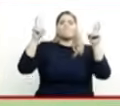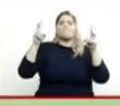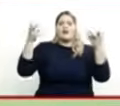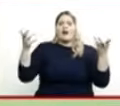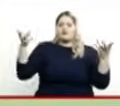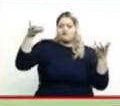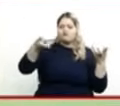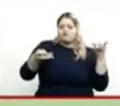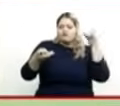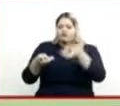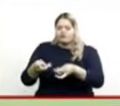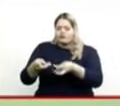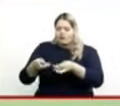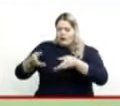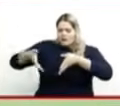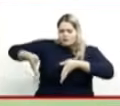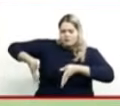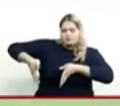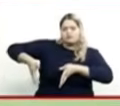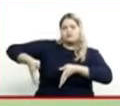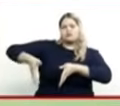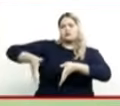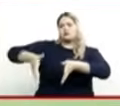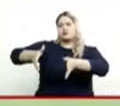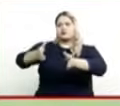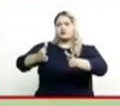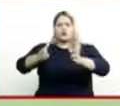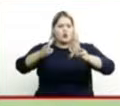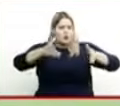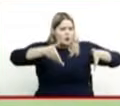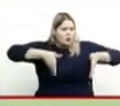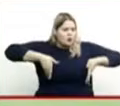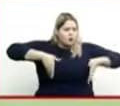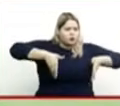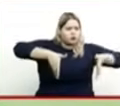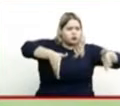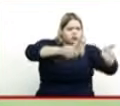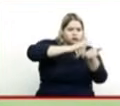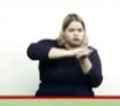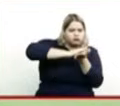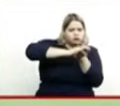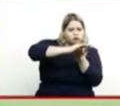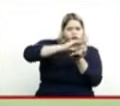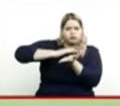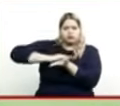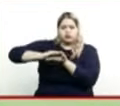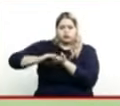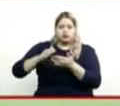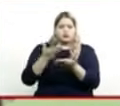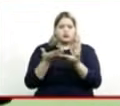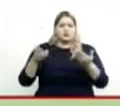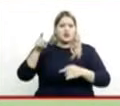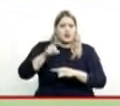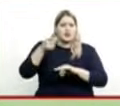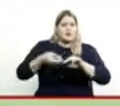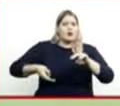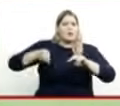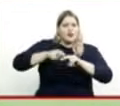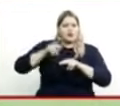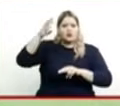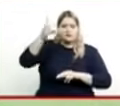Es la inversión más alta en infraestructura vial de la historia de Honduras. Contra